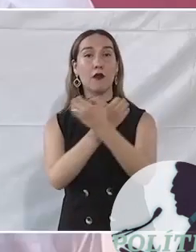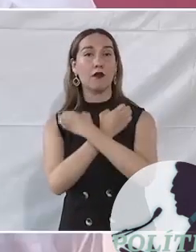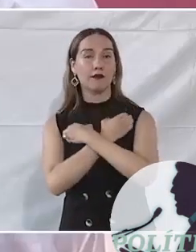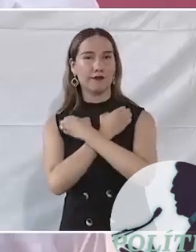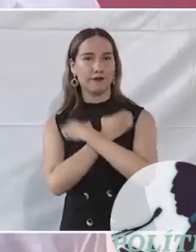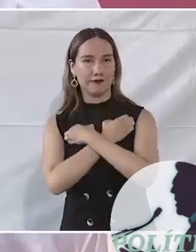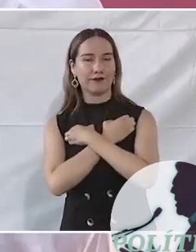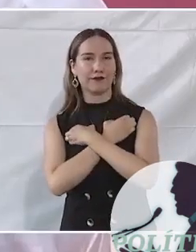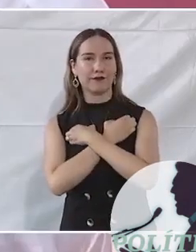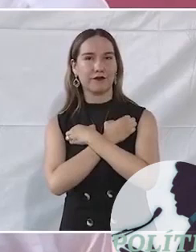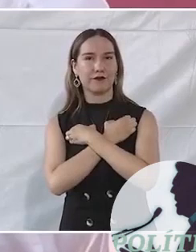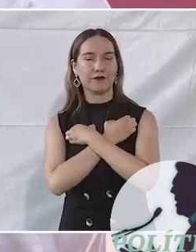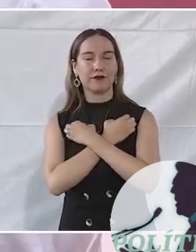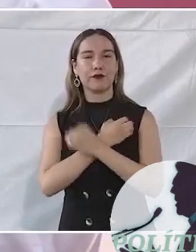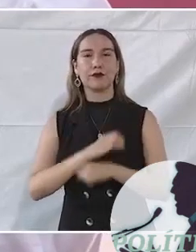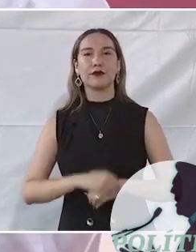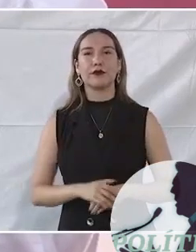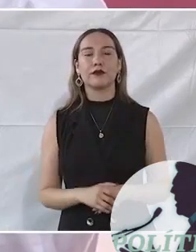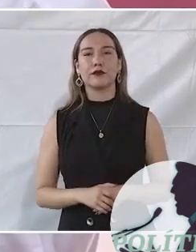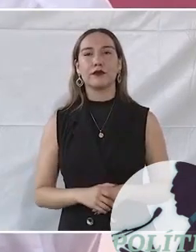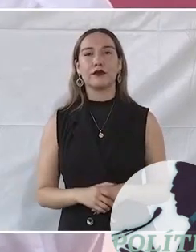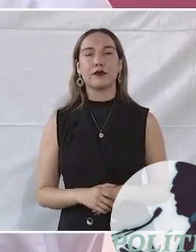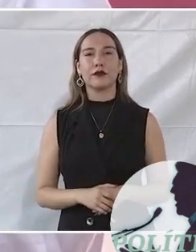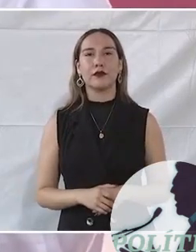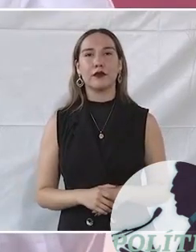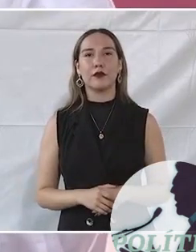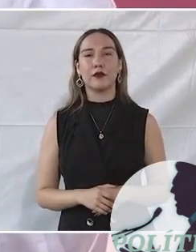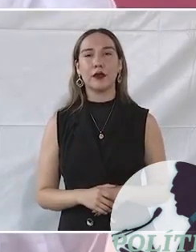estudio, porque así es como vamos a ir